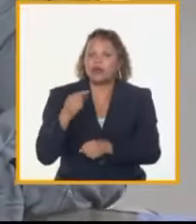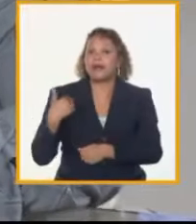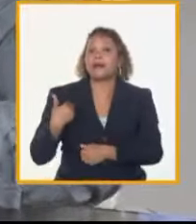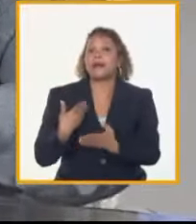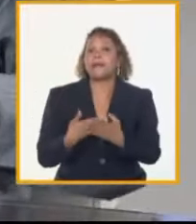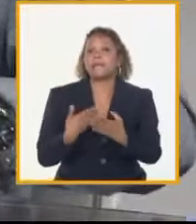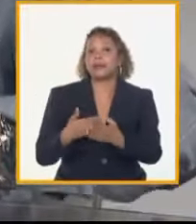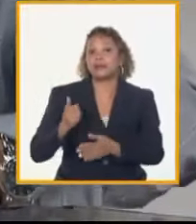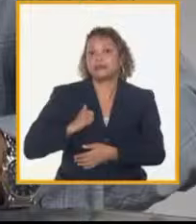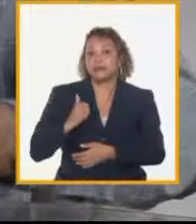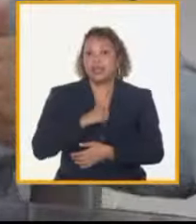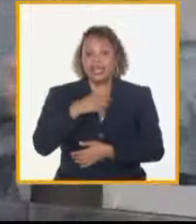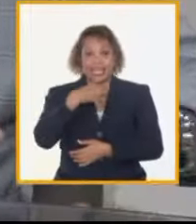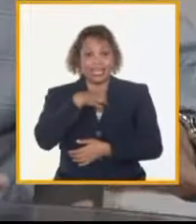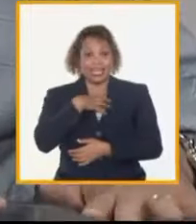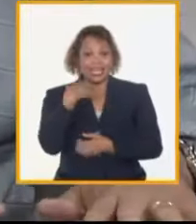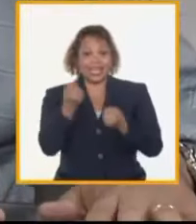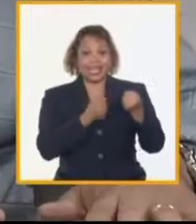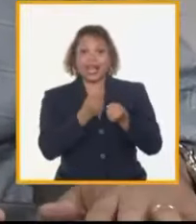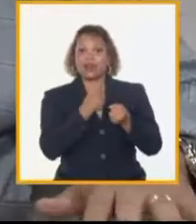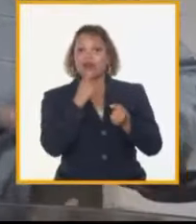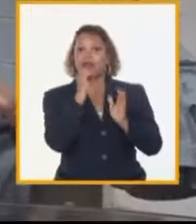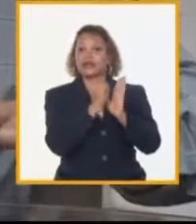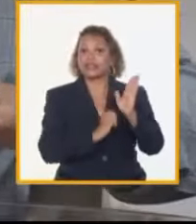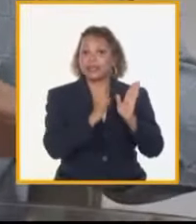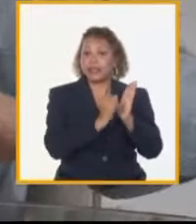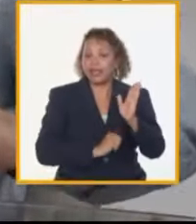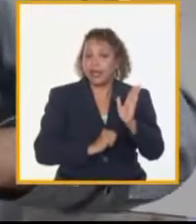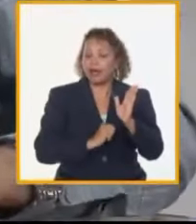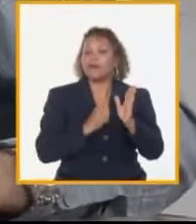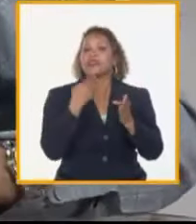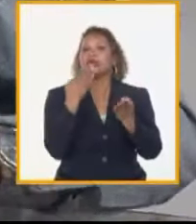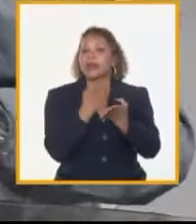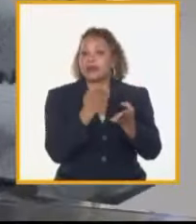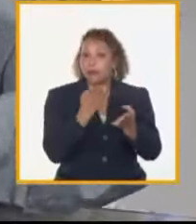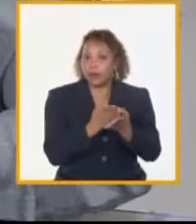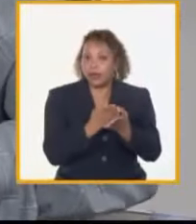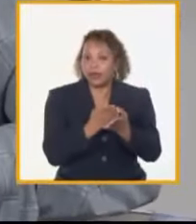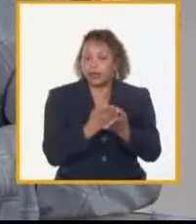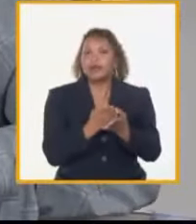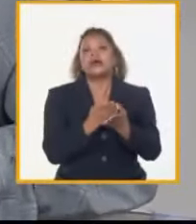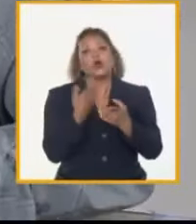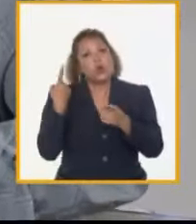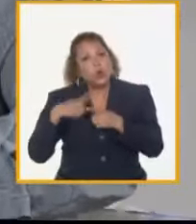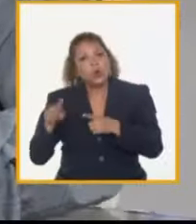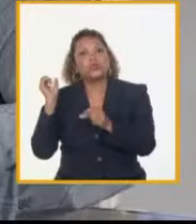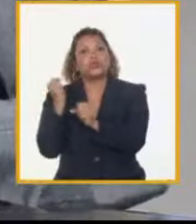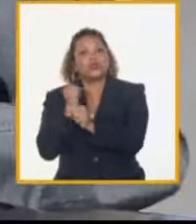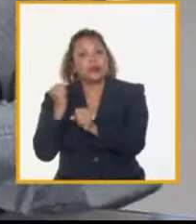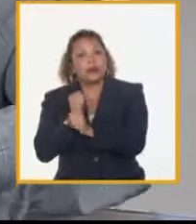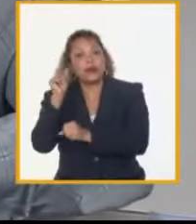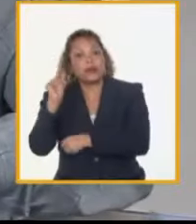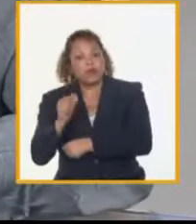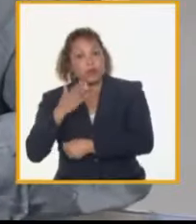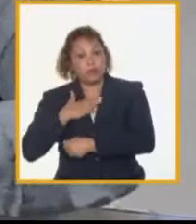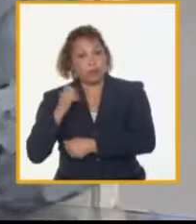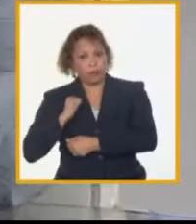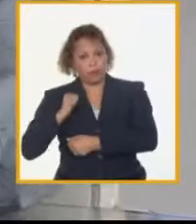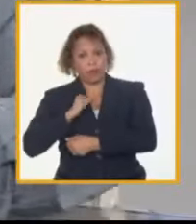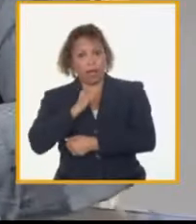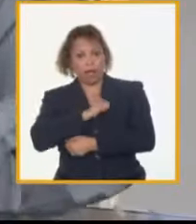que tienen medios arrendados de la escuela de tramo. ¿Qué sucede? Hay otros trabajadores por cuenta propia que tienen sus propios